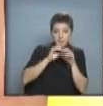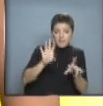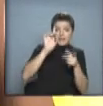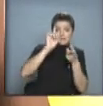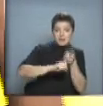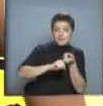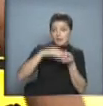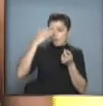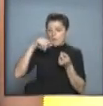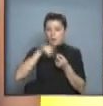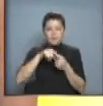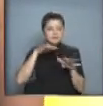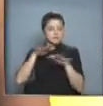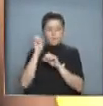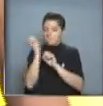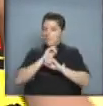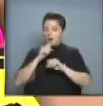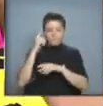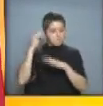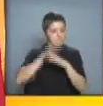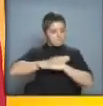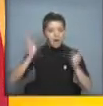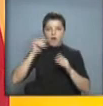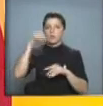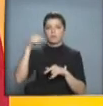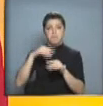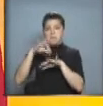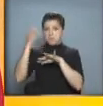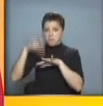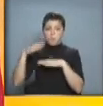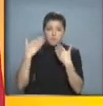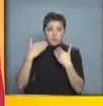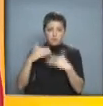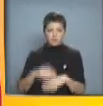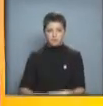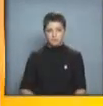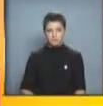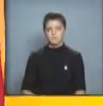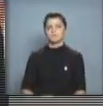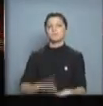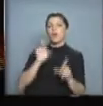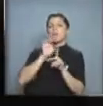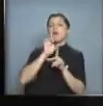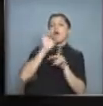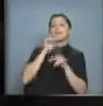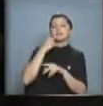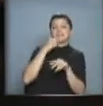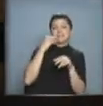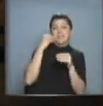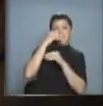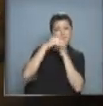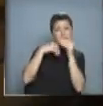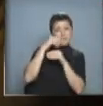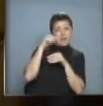casarse, el día que decís, bueno, listo, esto basta. Pero a veces no es una pareja sola. A veces también es una pareja que tiene hijos.